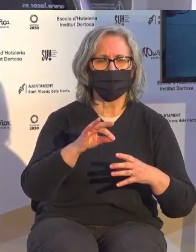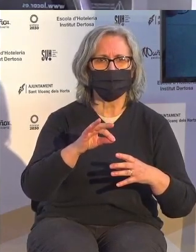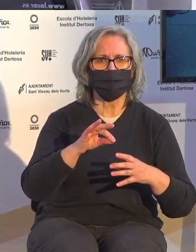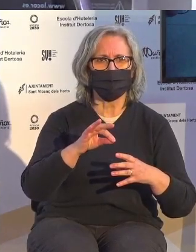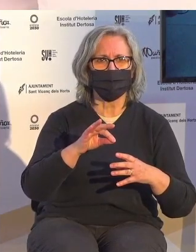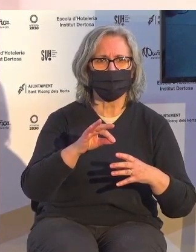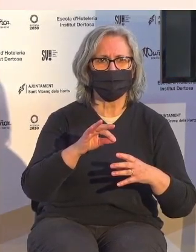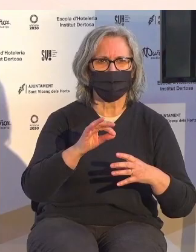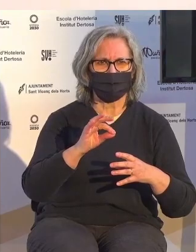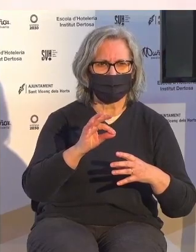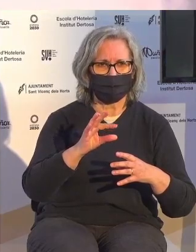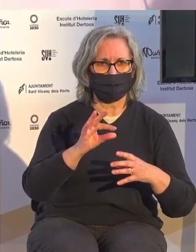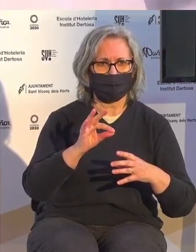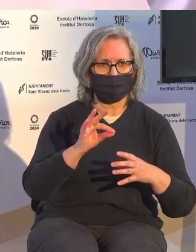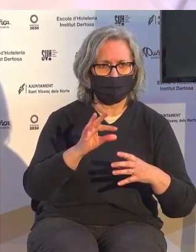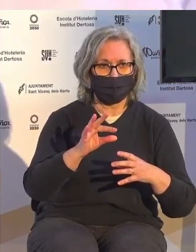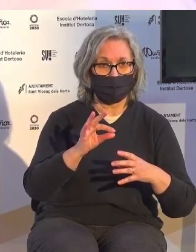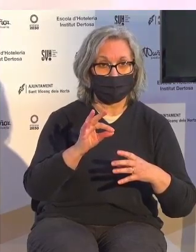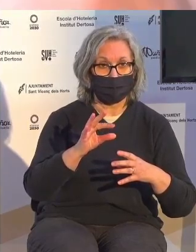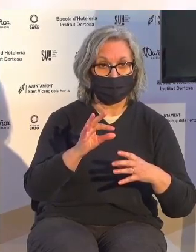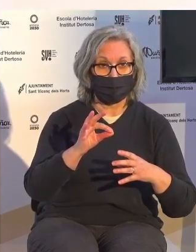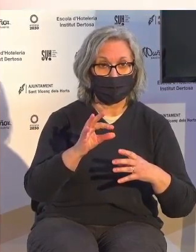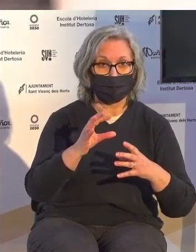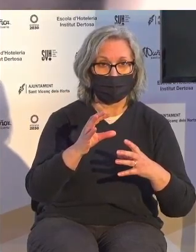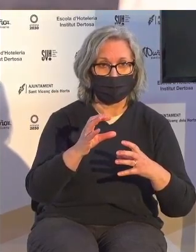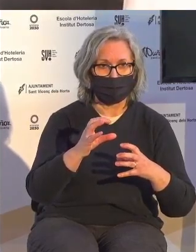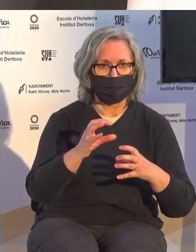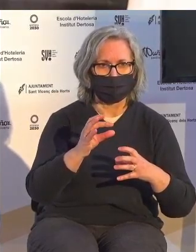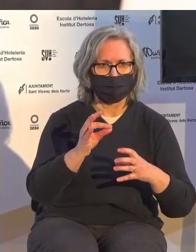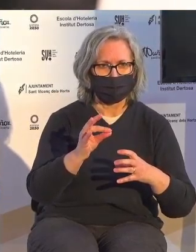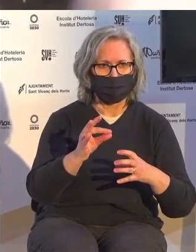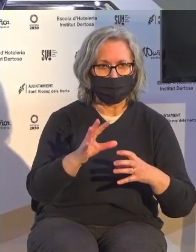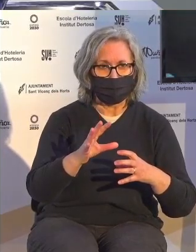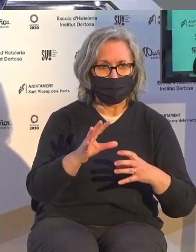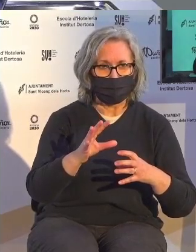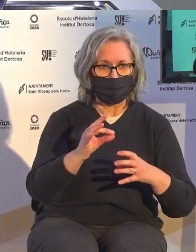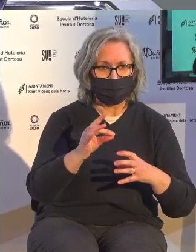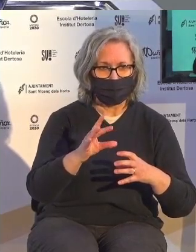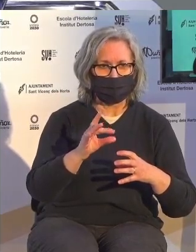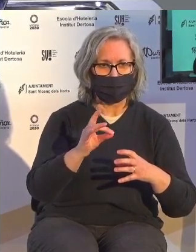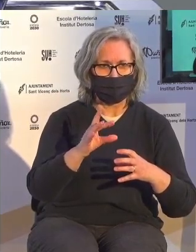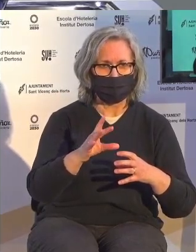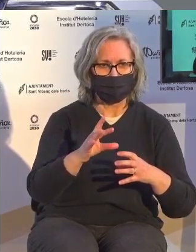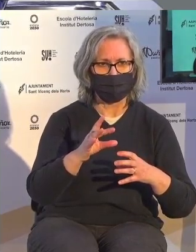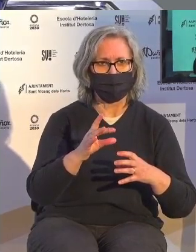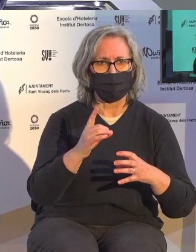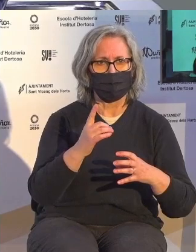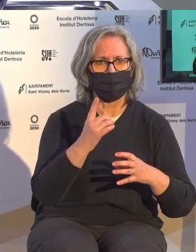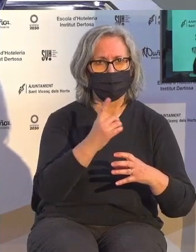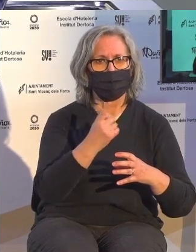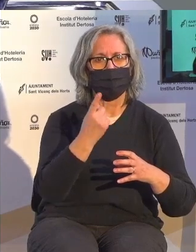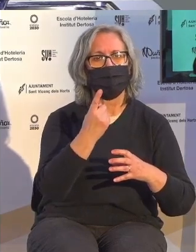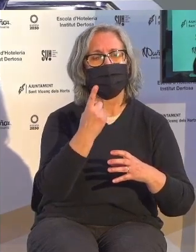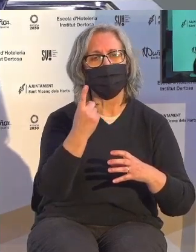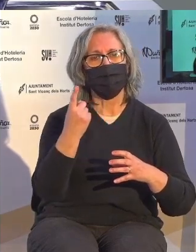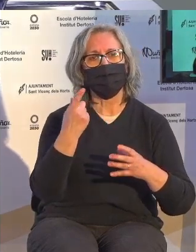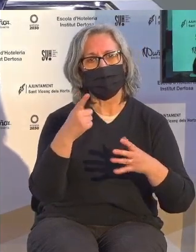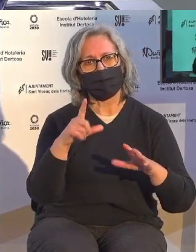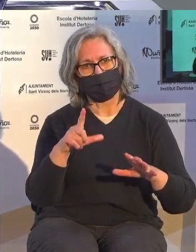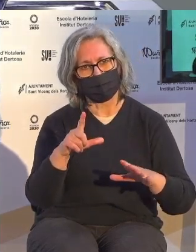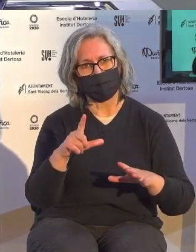soft con ésta los softball está entre el centro y 16-17 desde 9 y cuando estaba